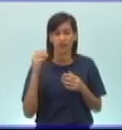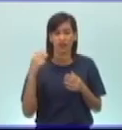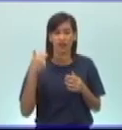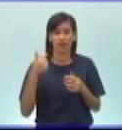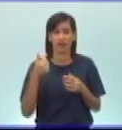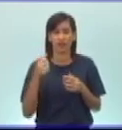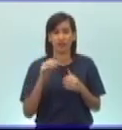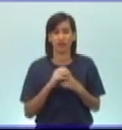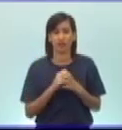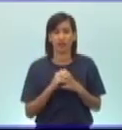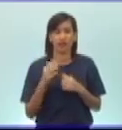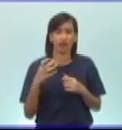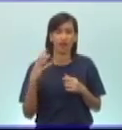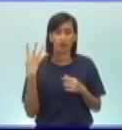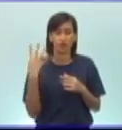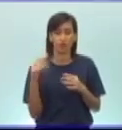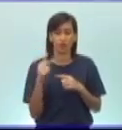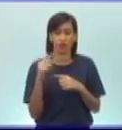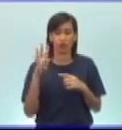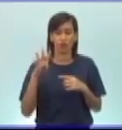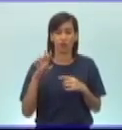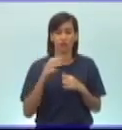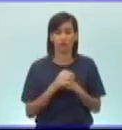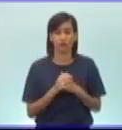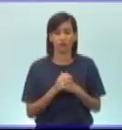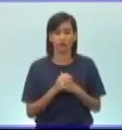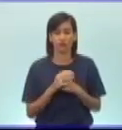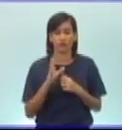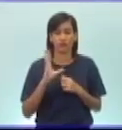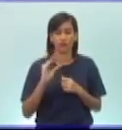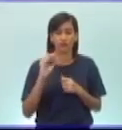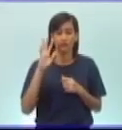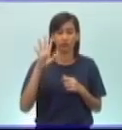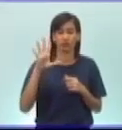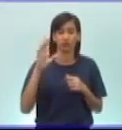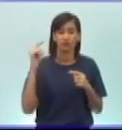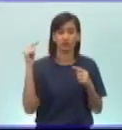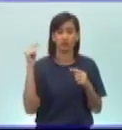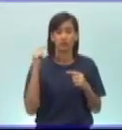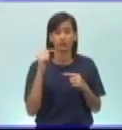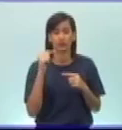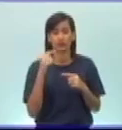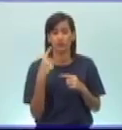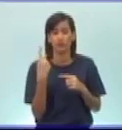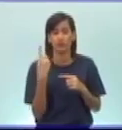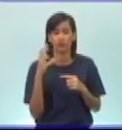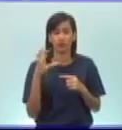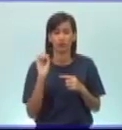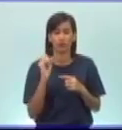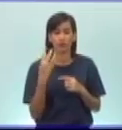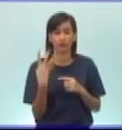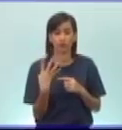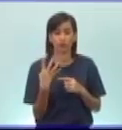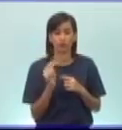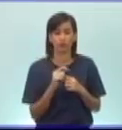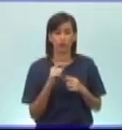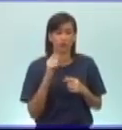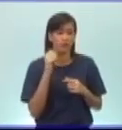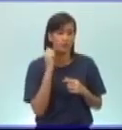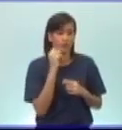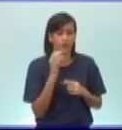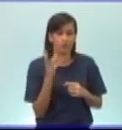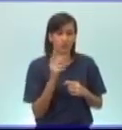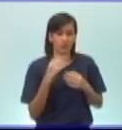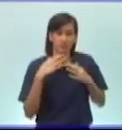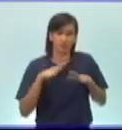4. Como tomamos una decena de acá, decimos que 5 menos 1 que le tomamos es 4. Y todos los demás números se mantienen